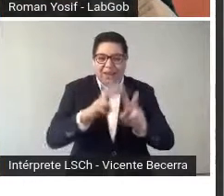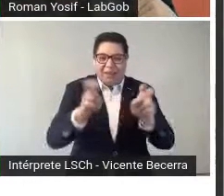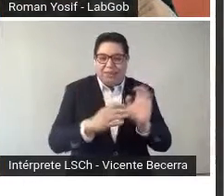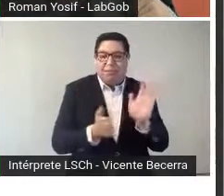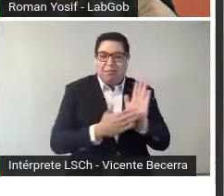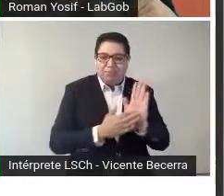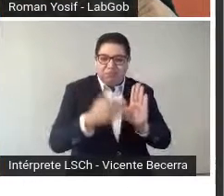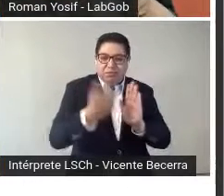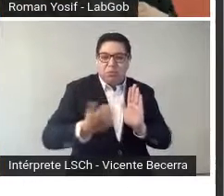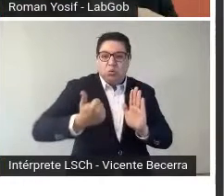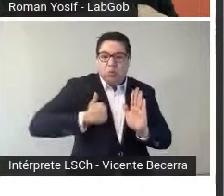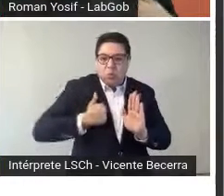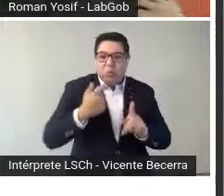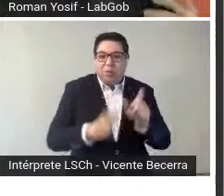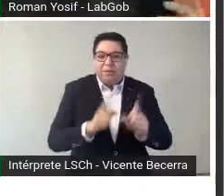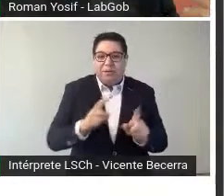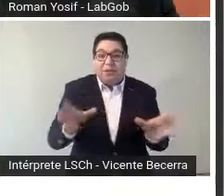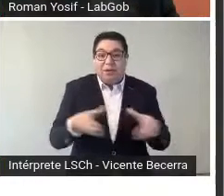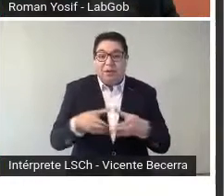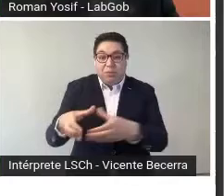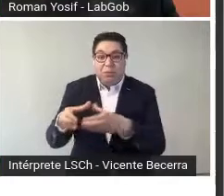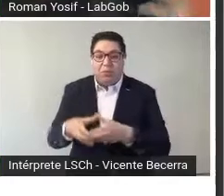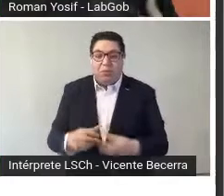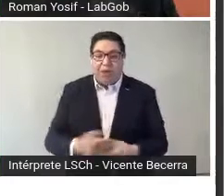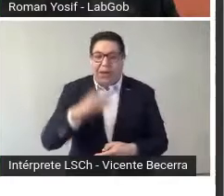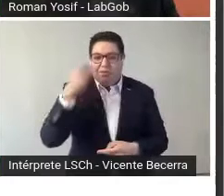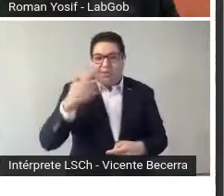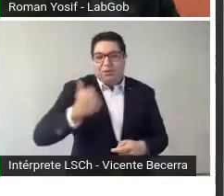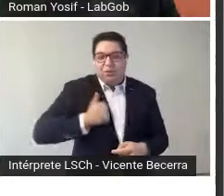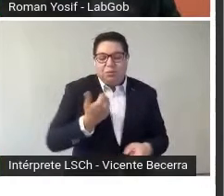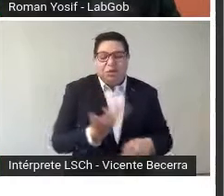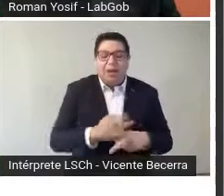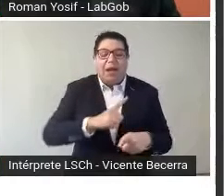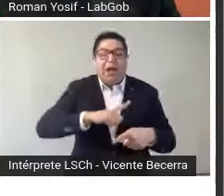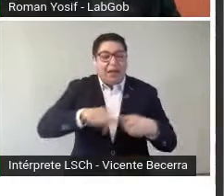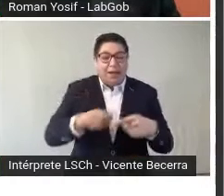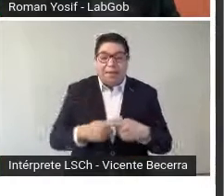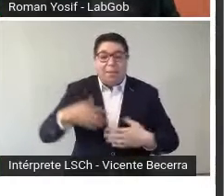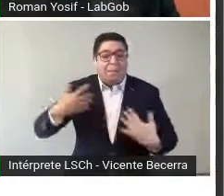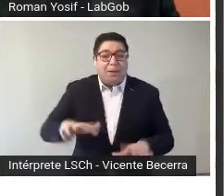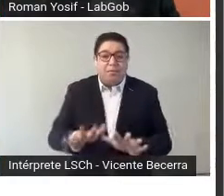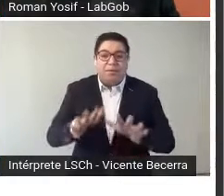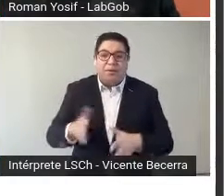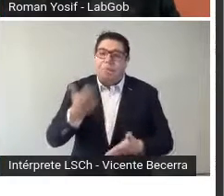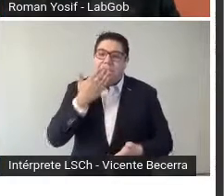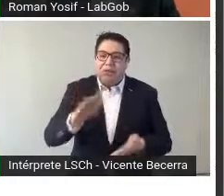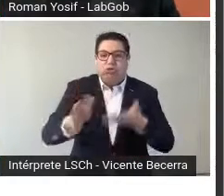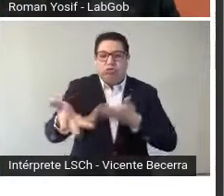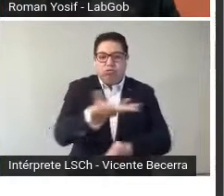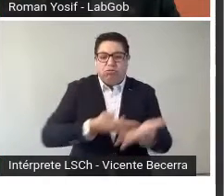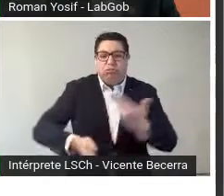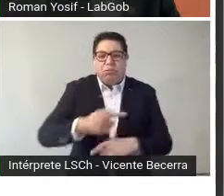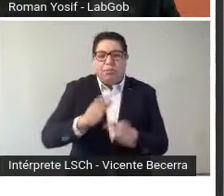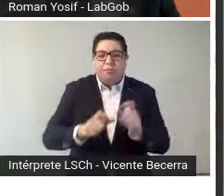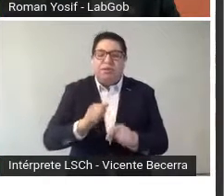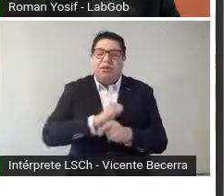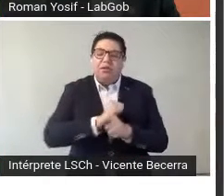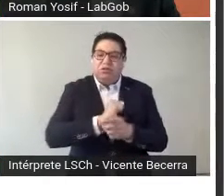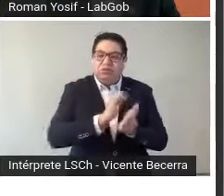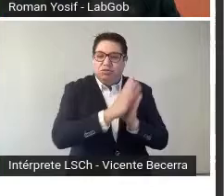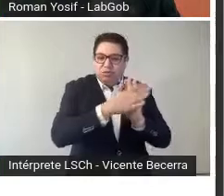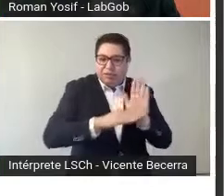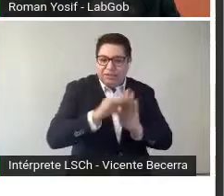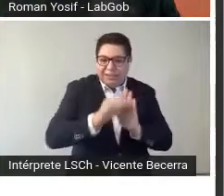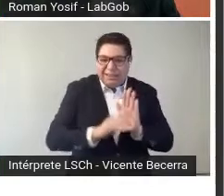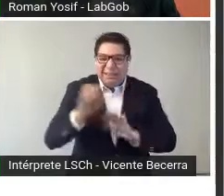herramientas de innovación que aprenden en esta red y que sobre todo también se comparten las mejores prácticas entre todos para poder tener